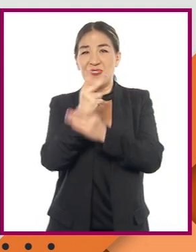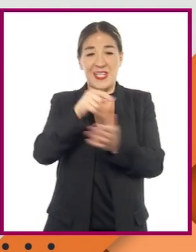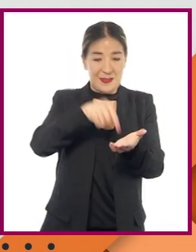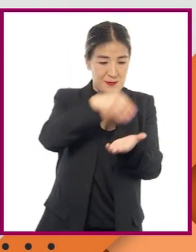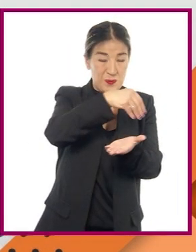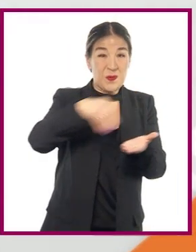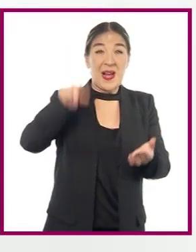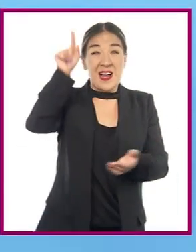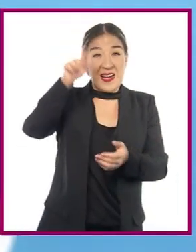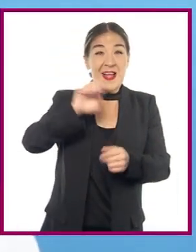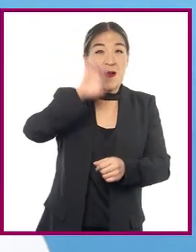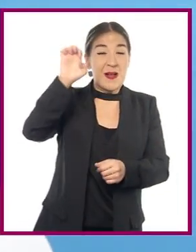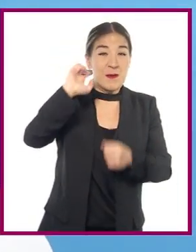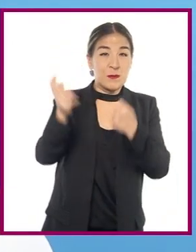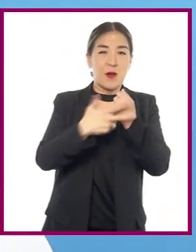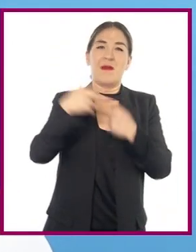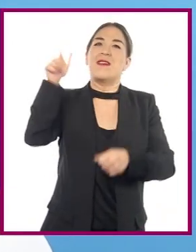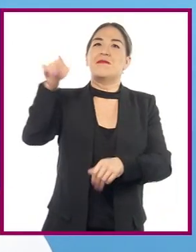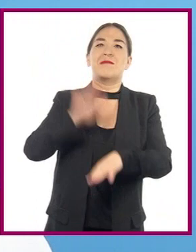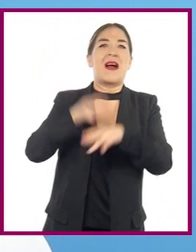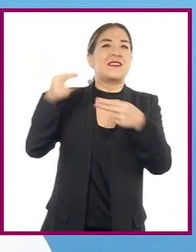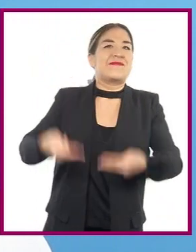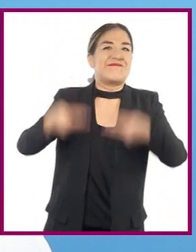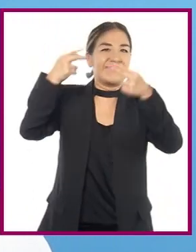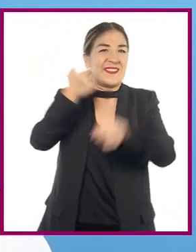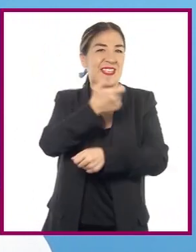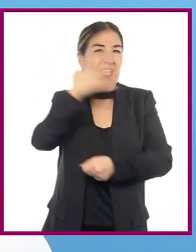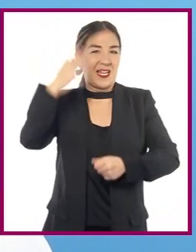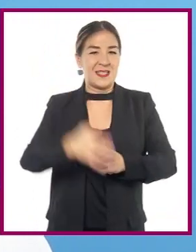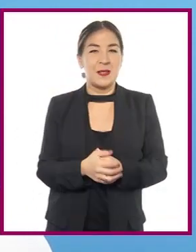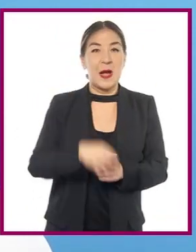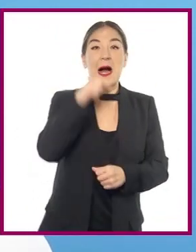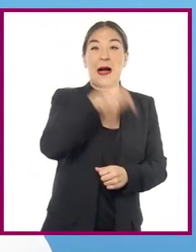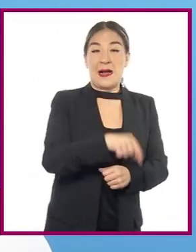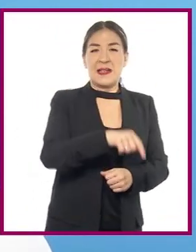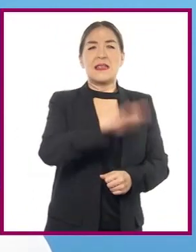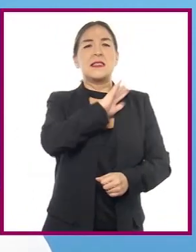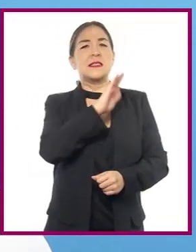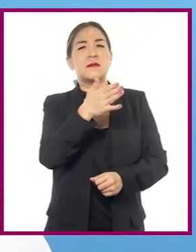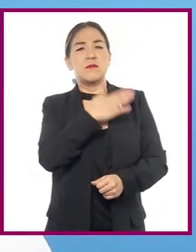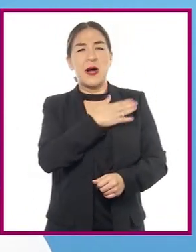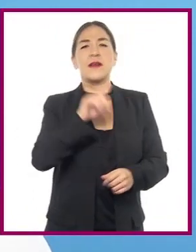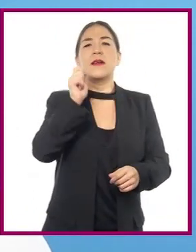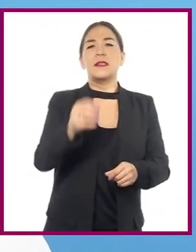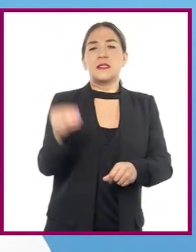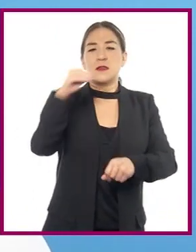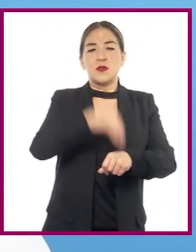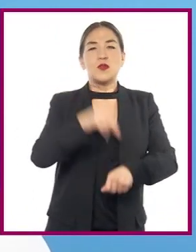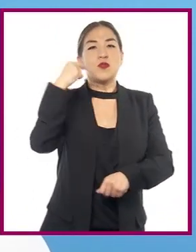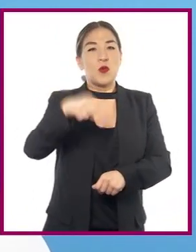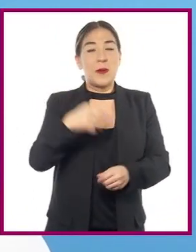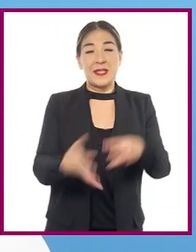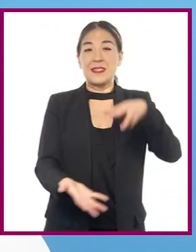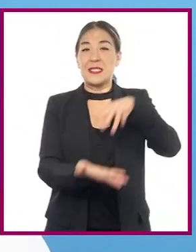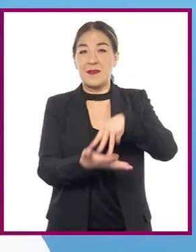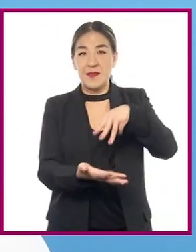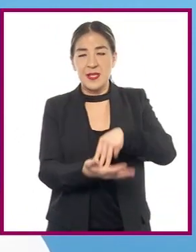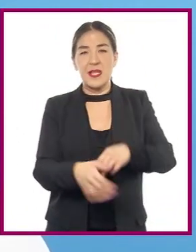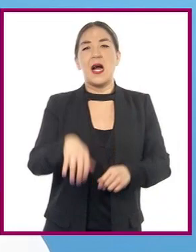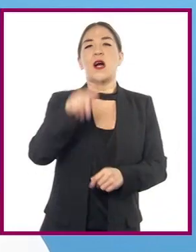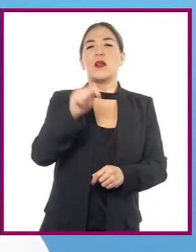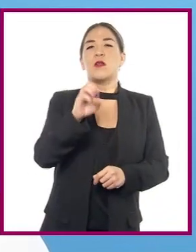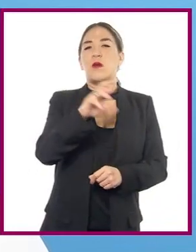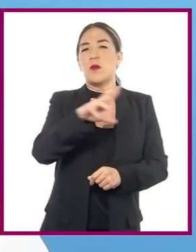caro en Europa. Después, que vuelto a moler en España, toma los nombres de Sevilla, La Torre y